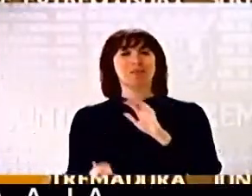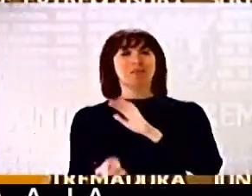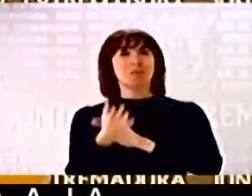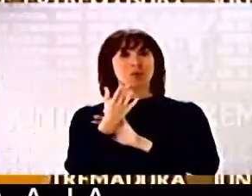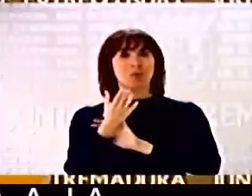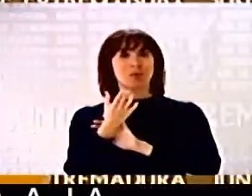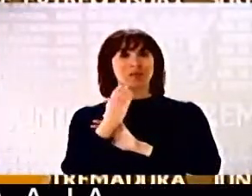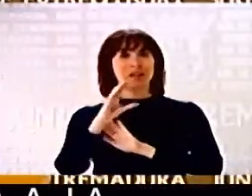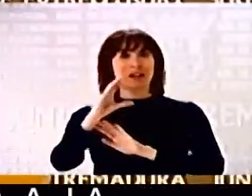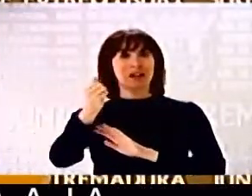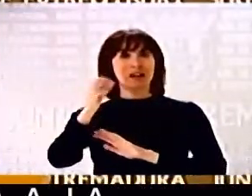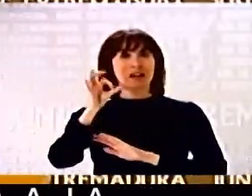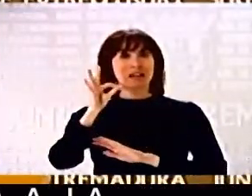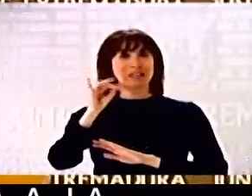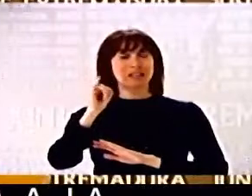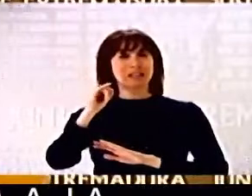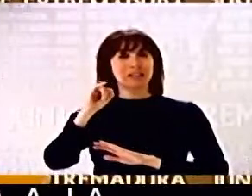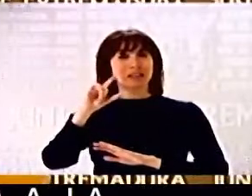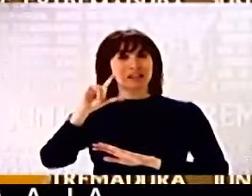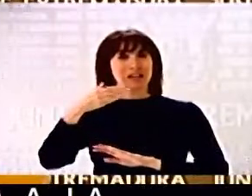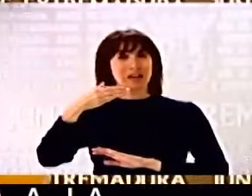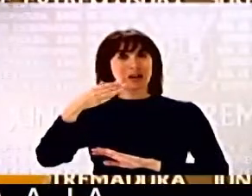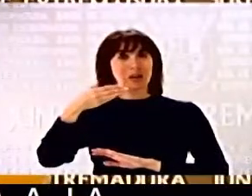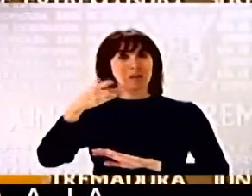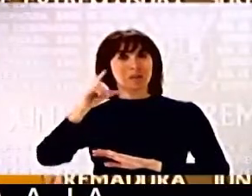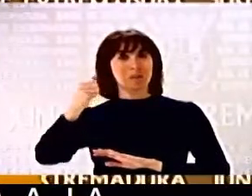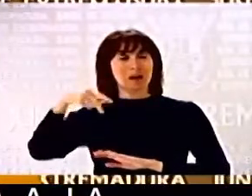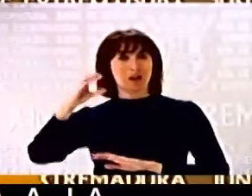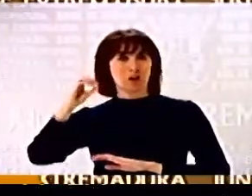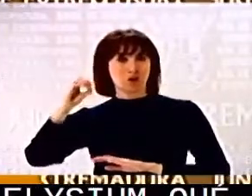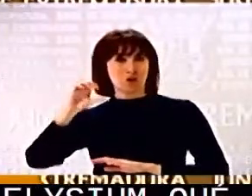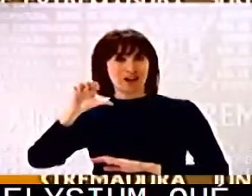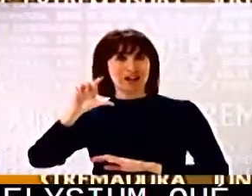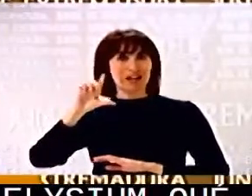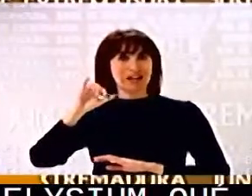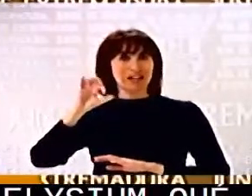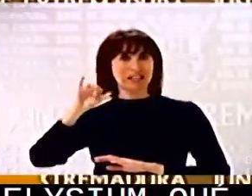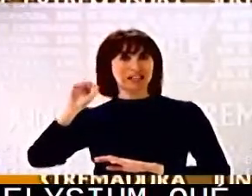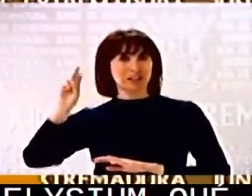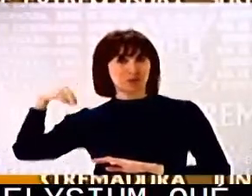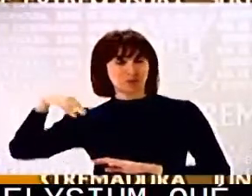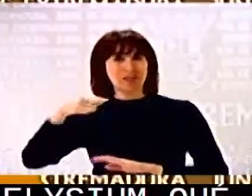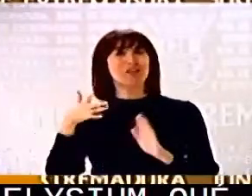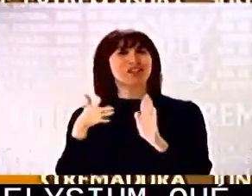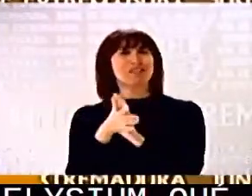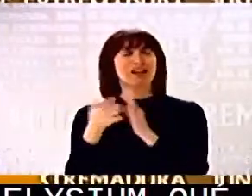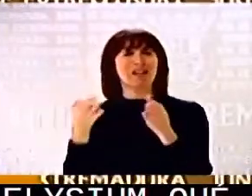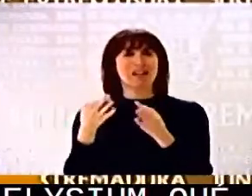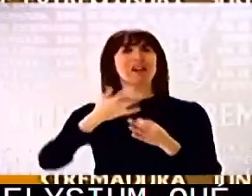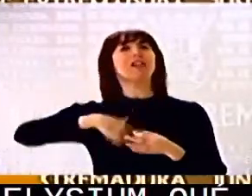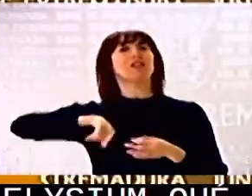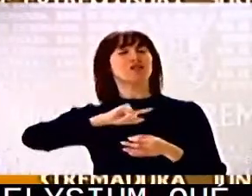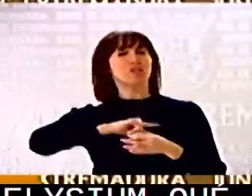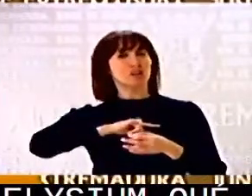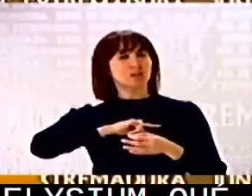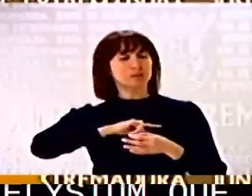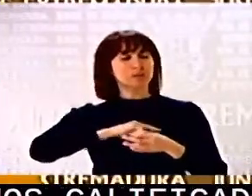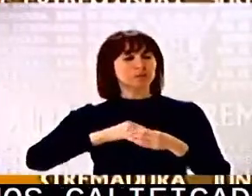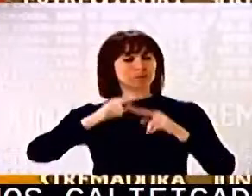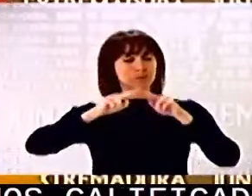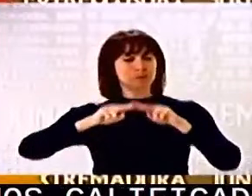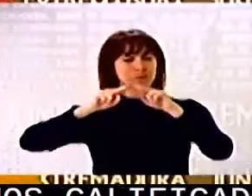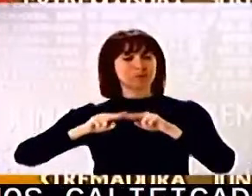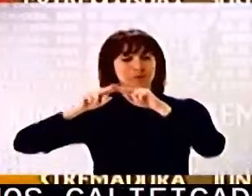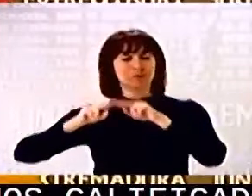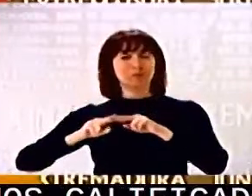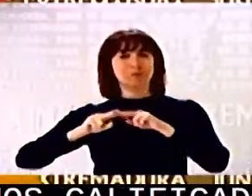por Castiblanco Elysium. ¿Qué quiere decir esto? Quiere decir que hemos calificado como gran instalación